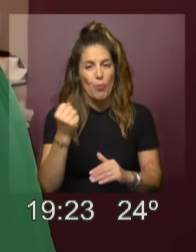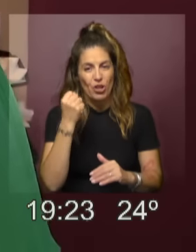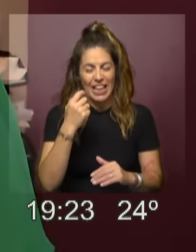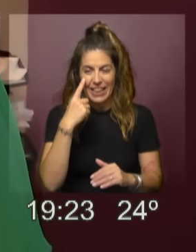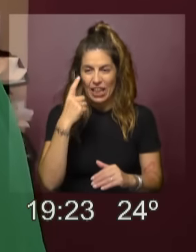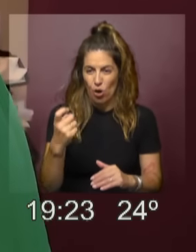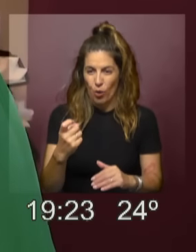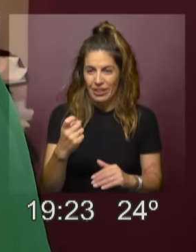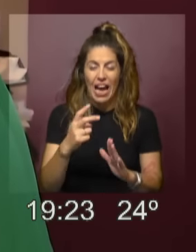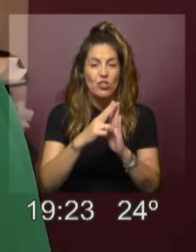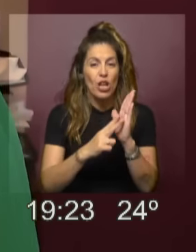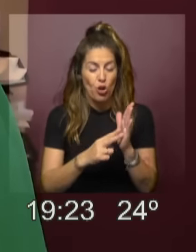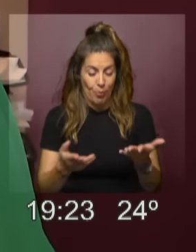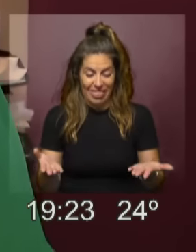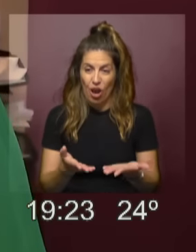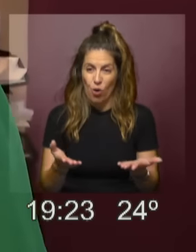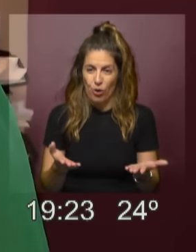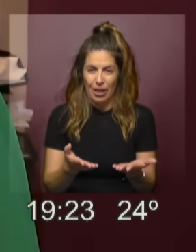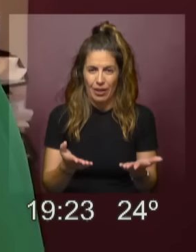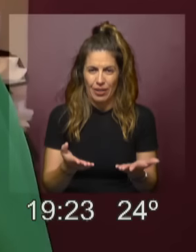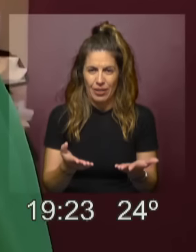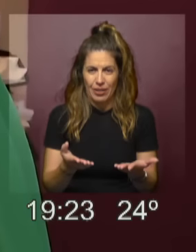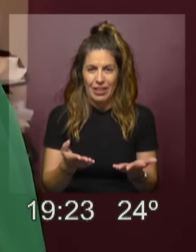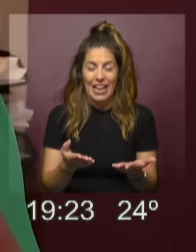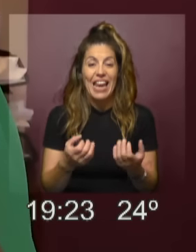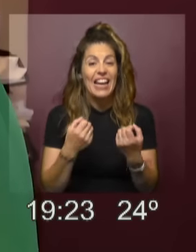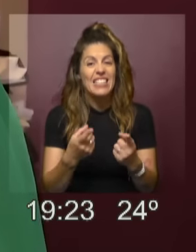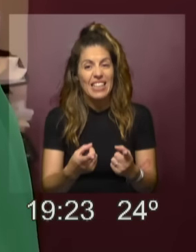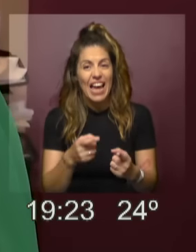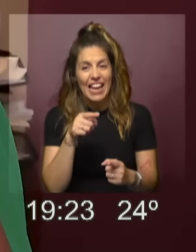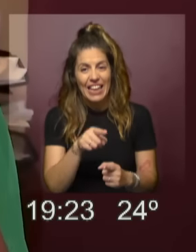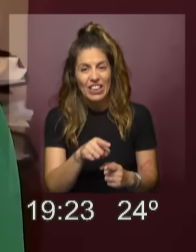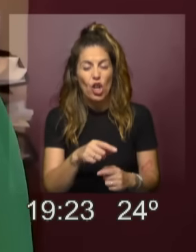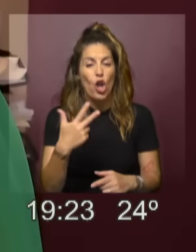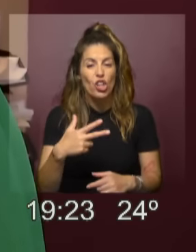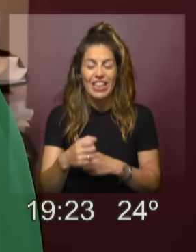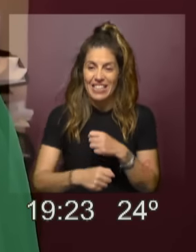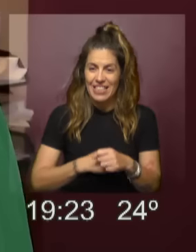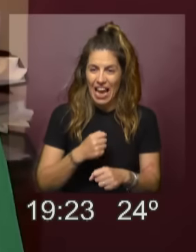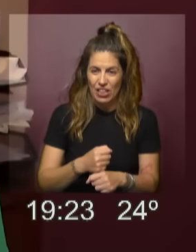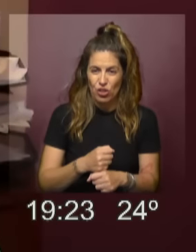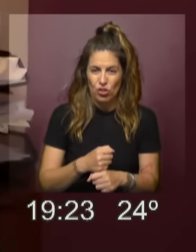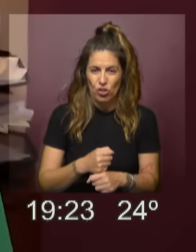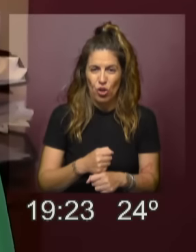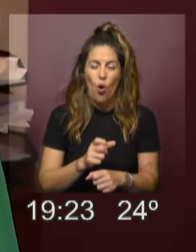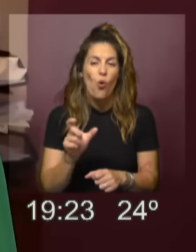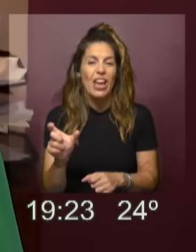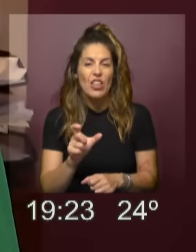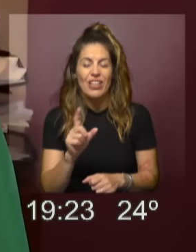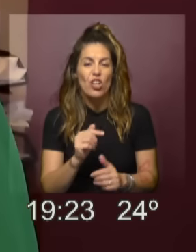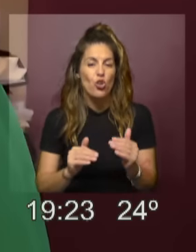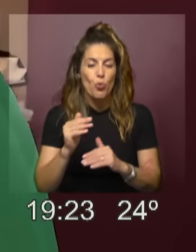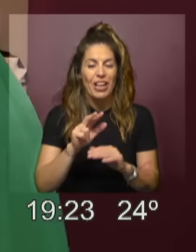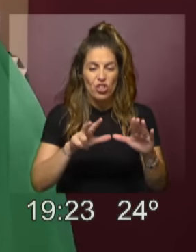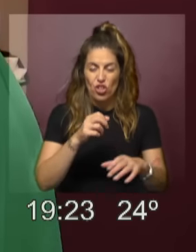en cuenta porque es una norma súper reciente en la que se establece esto de los 13 años con una diferencia que no supere los